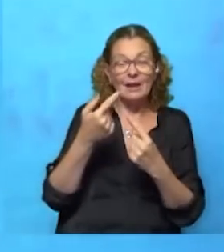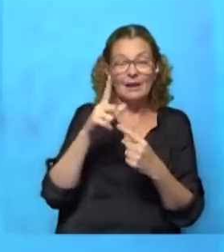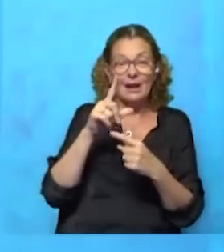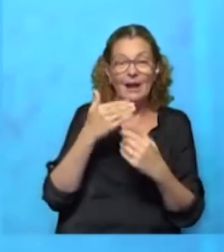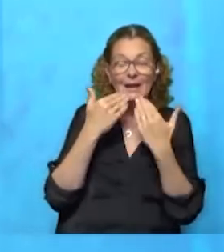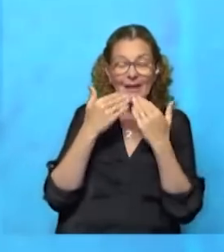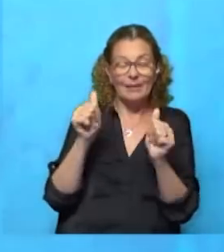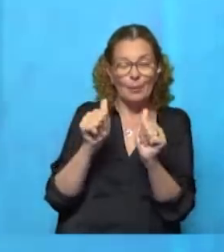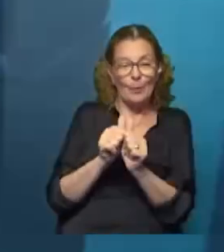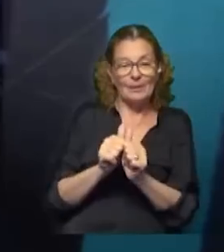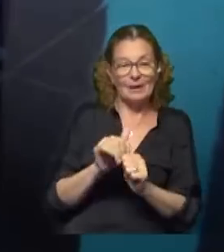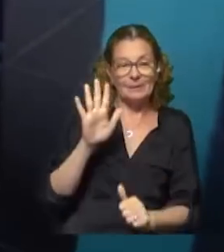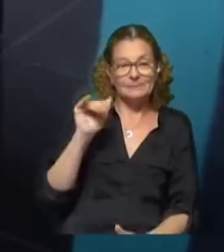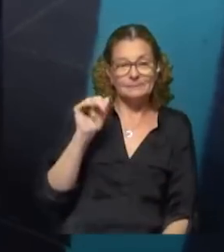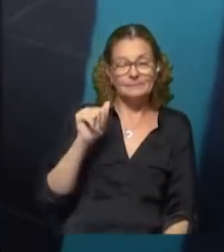lado B Gracias por la compañía